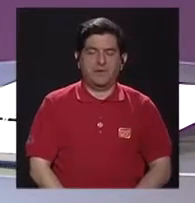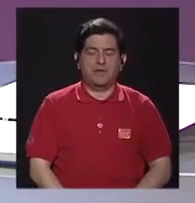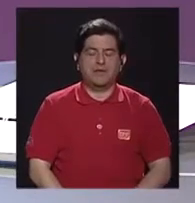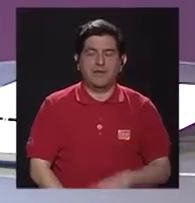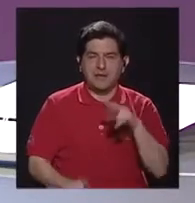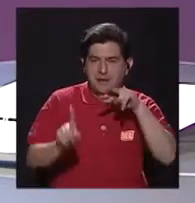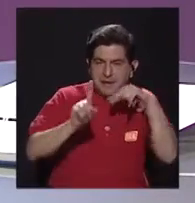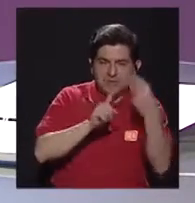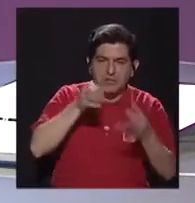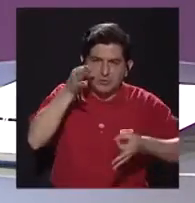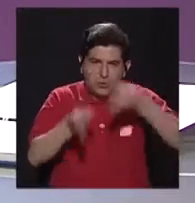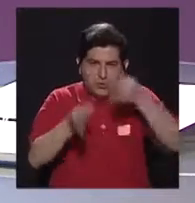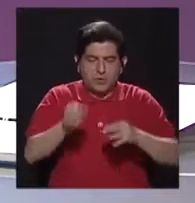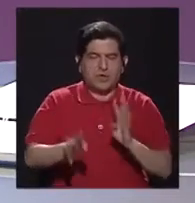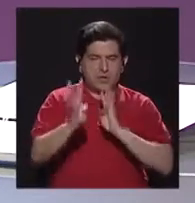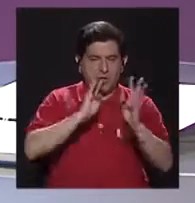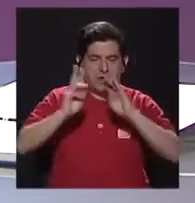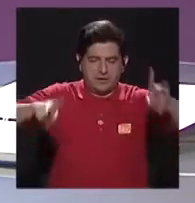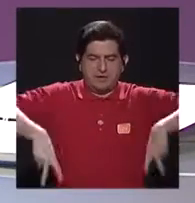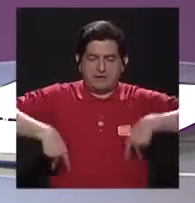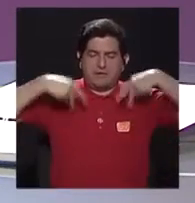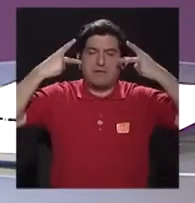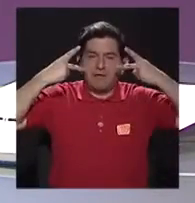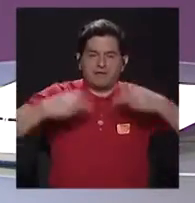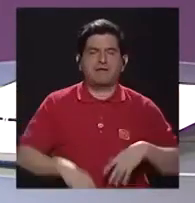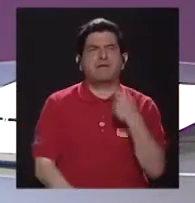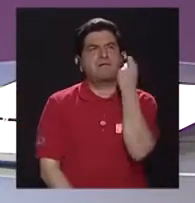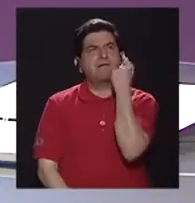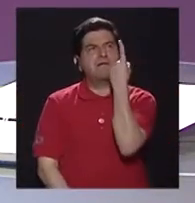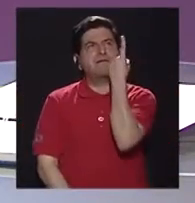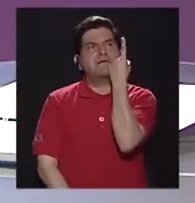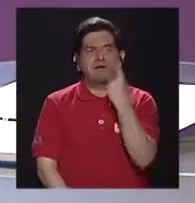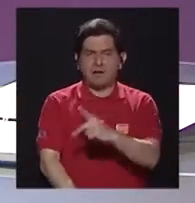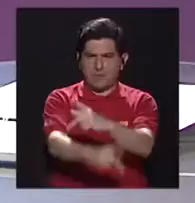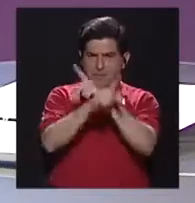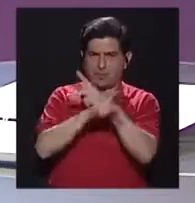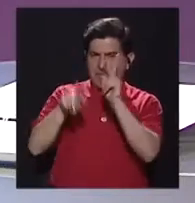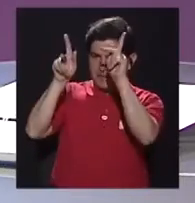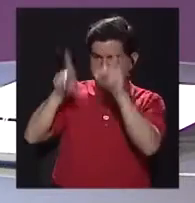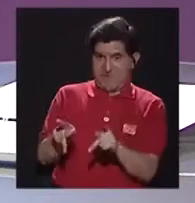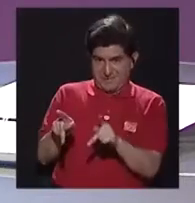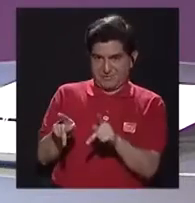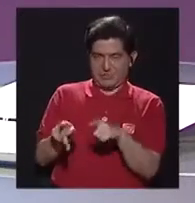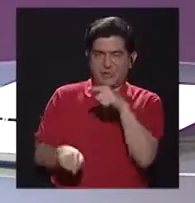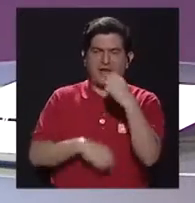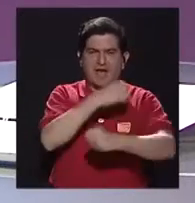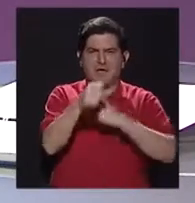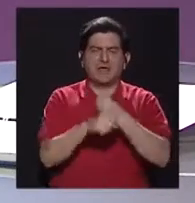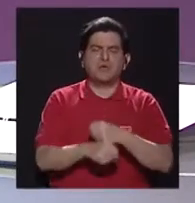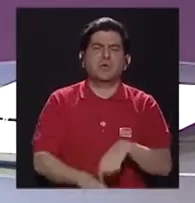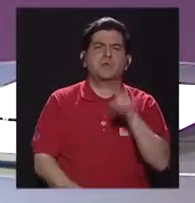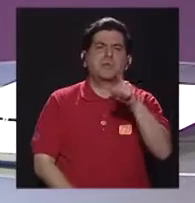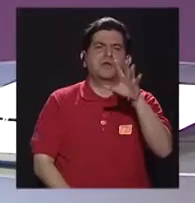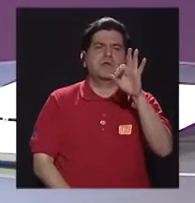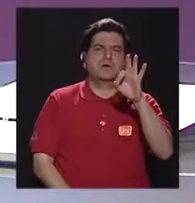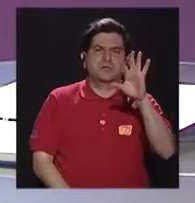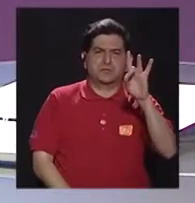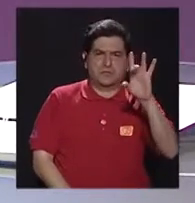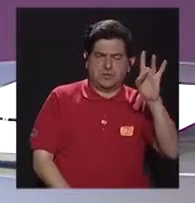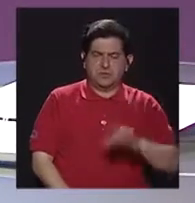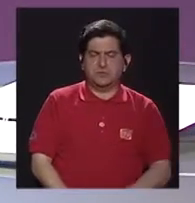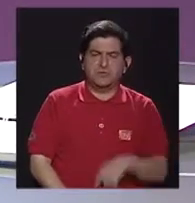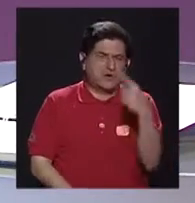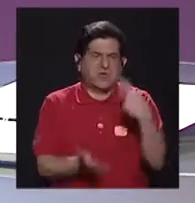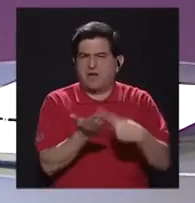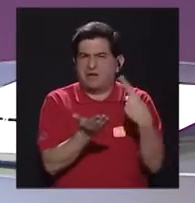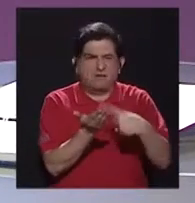se emitió la norma que hace referencia a la vida, se entendía que se estaba protegiendo a la persona. Eso fue en el año 1888 y en esa época no se